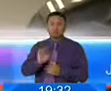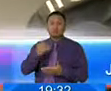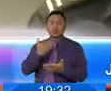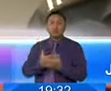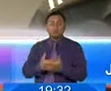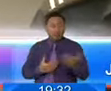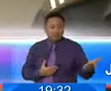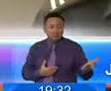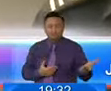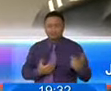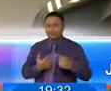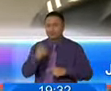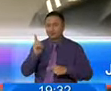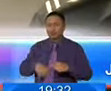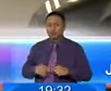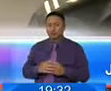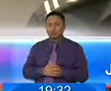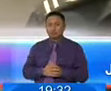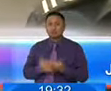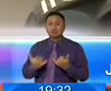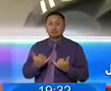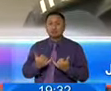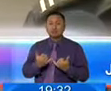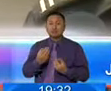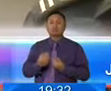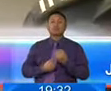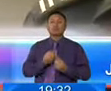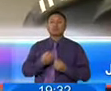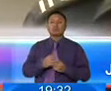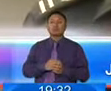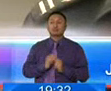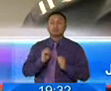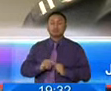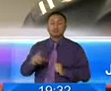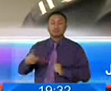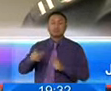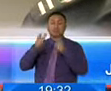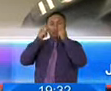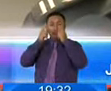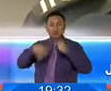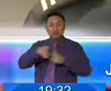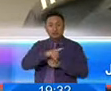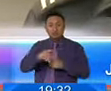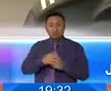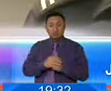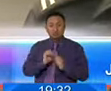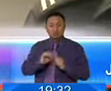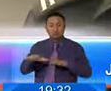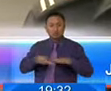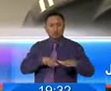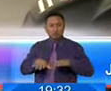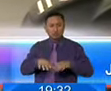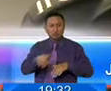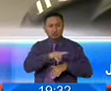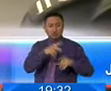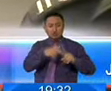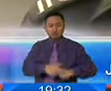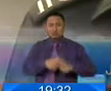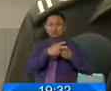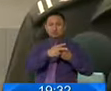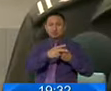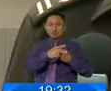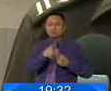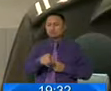esa mercadería. Ahora lo que tenemos que nosotros coordinar con la Fiscalía y la Judicatura para que ellos empiecen a